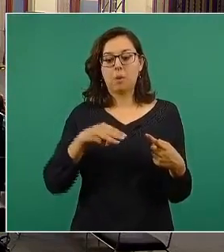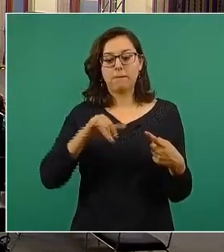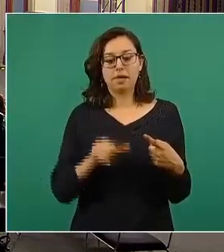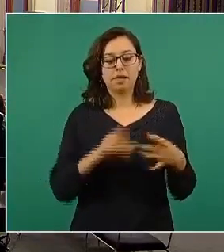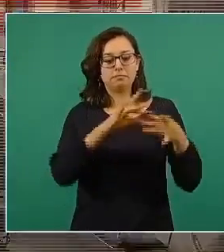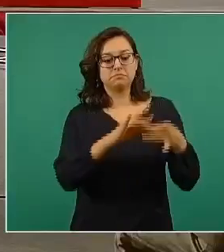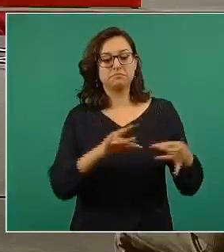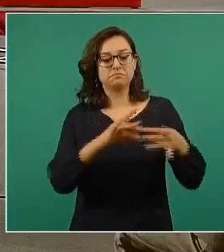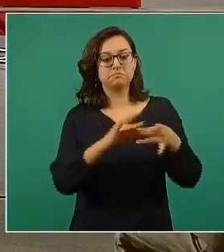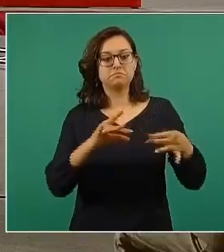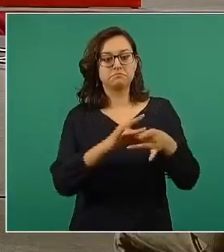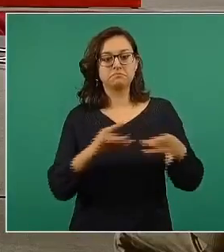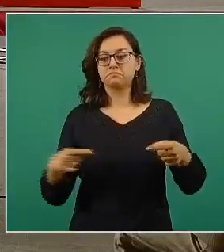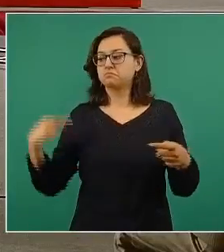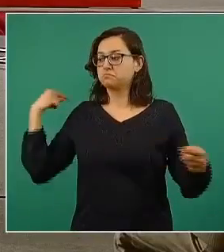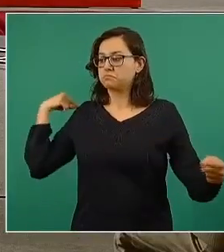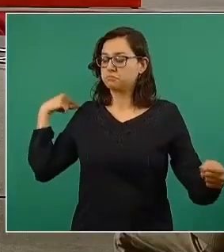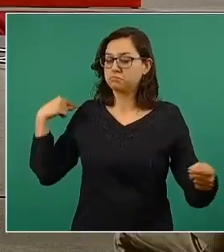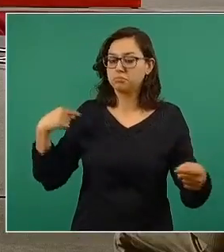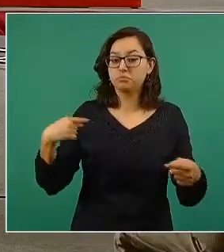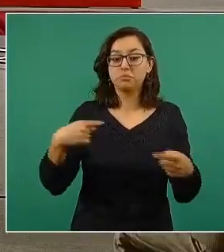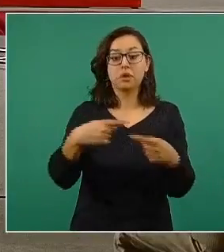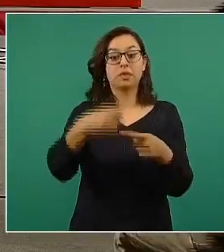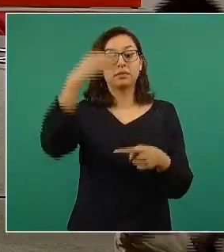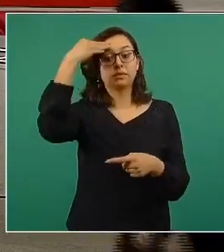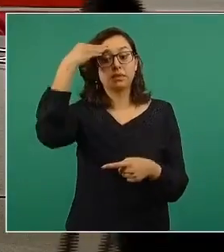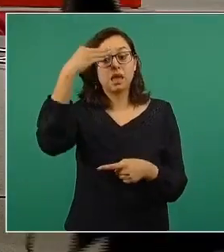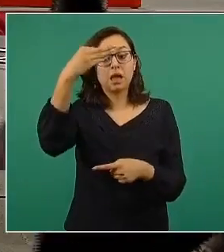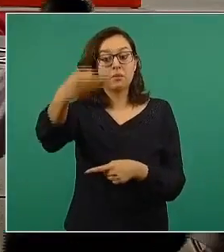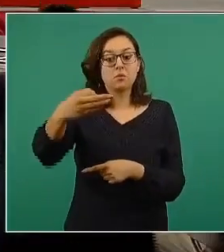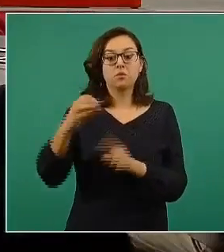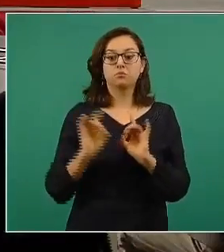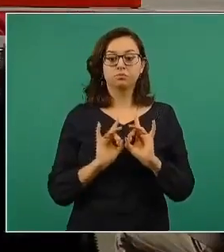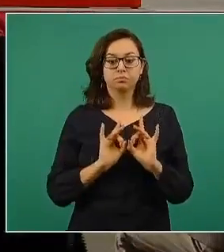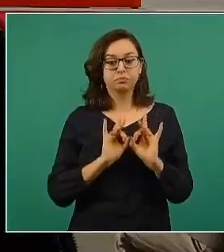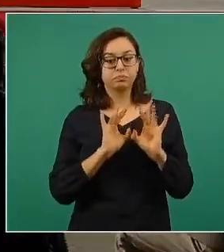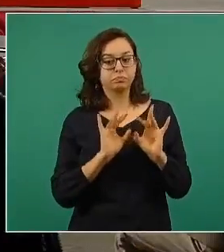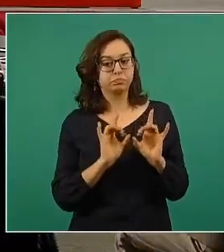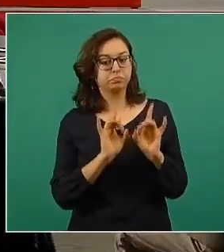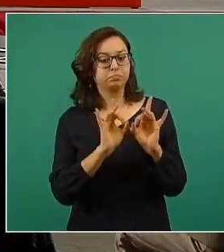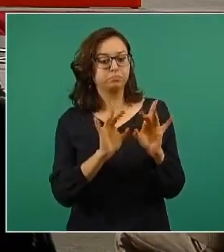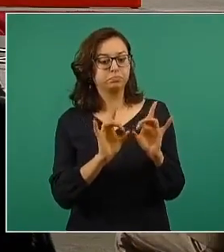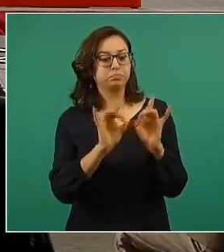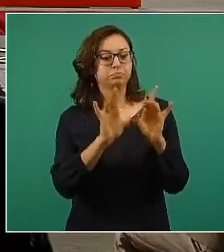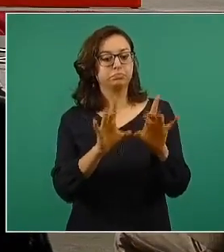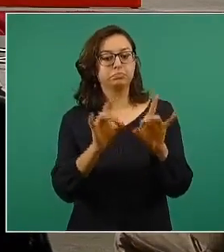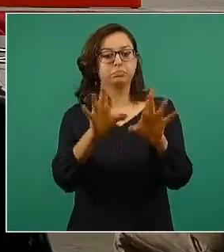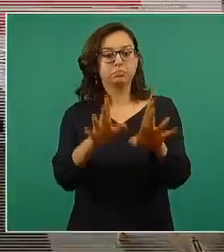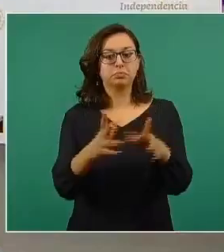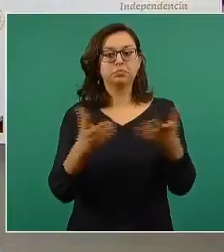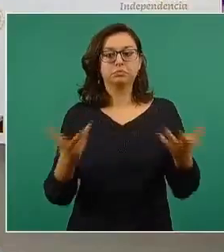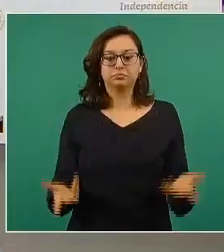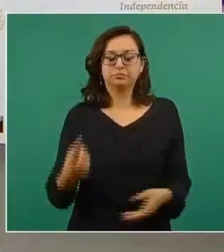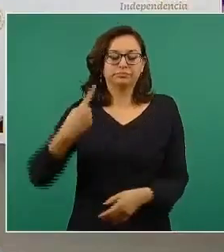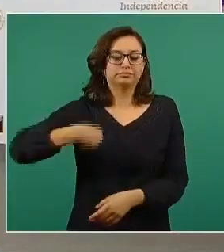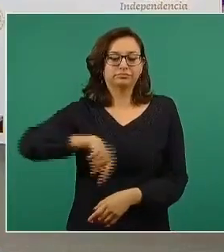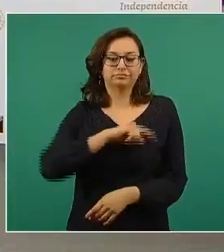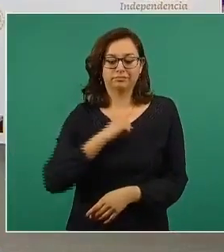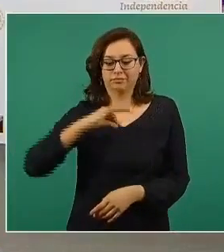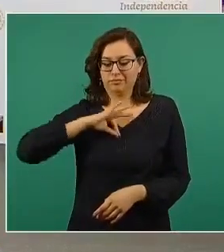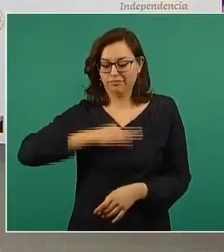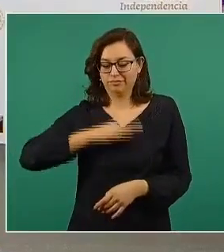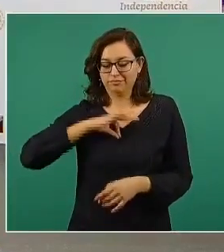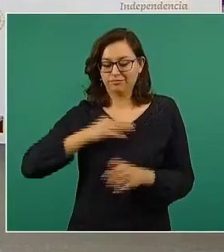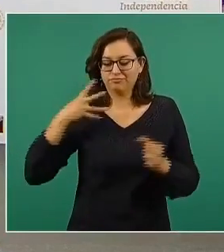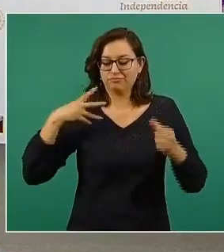panorámica de tiempo, una secuencia de tiempo de los eventos. Y vamos a usar, como siempre, somos epidemiólogos, tenemos esa